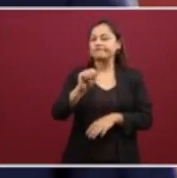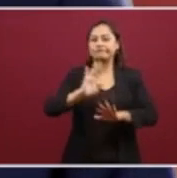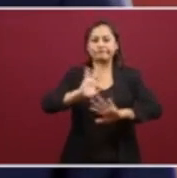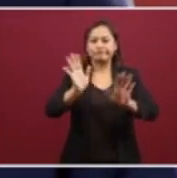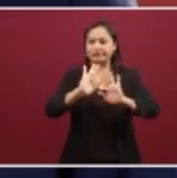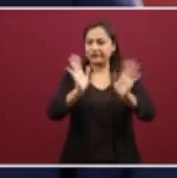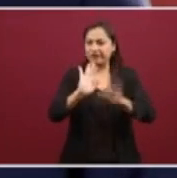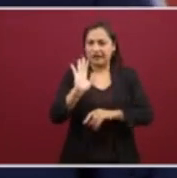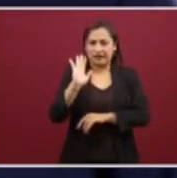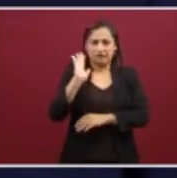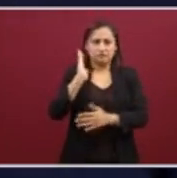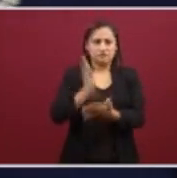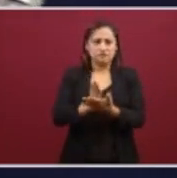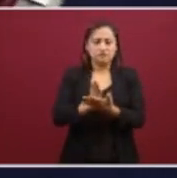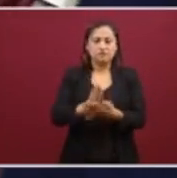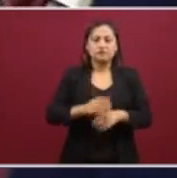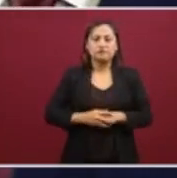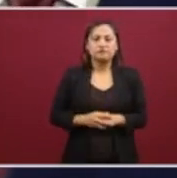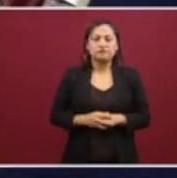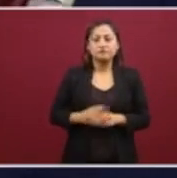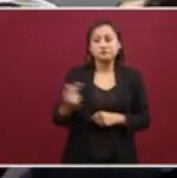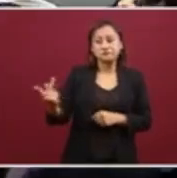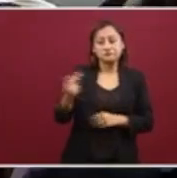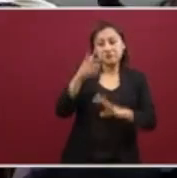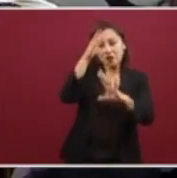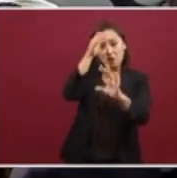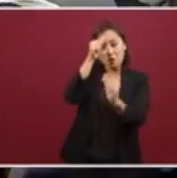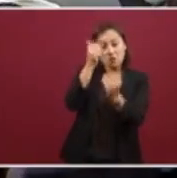discrepancias. Desde luego,